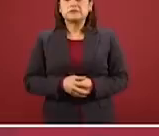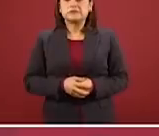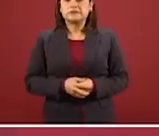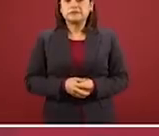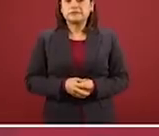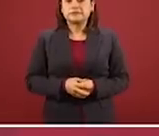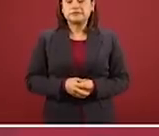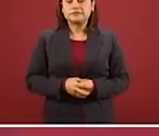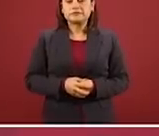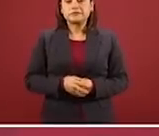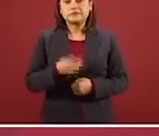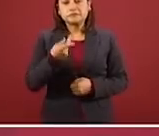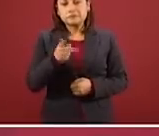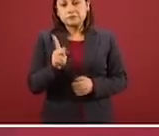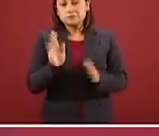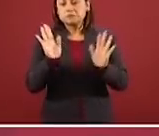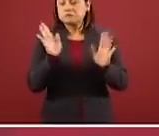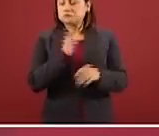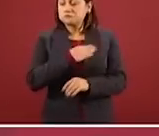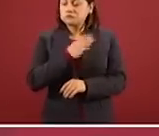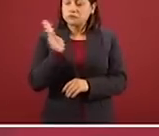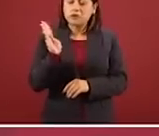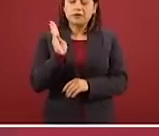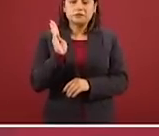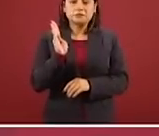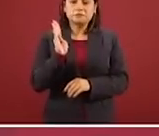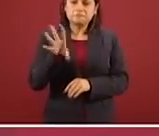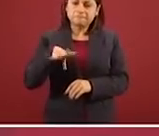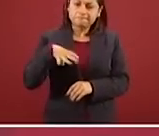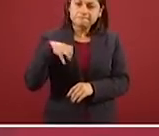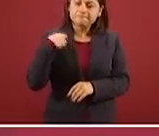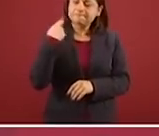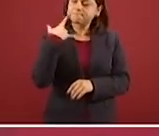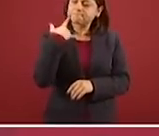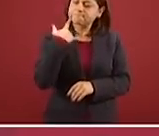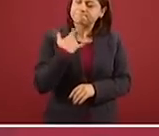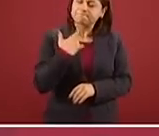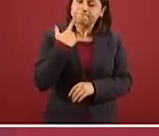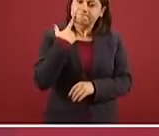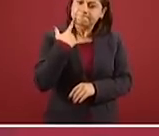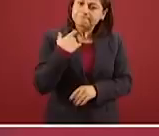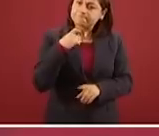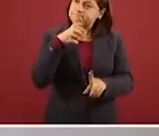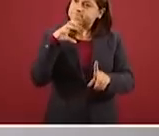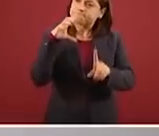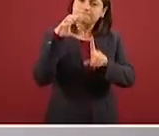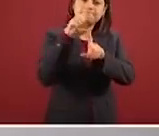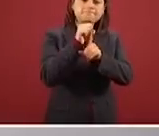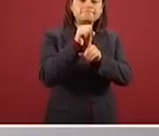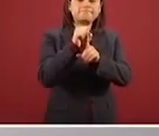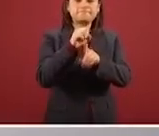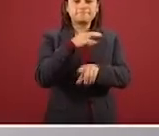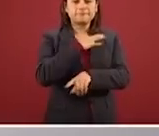no dejar de luchar por la felicidad de todos los mexicanos.